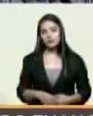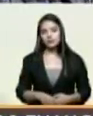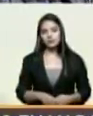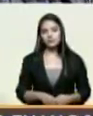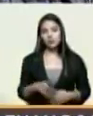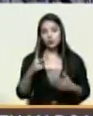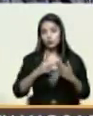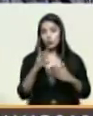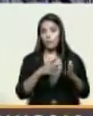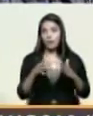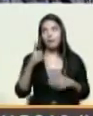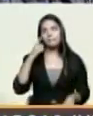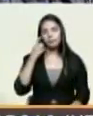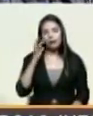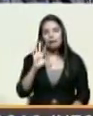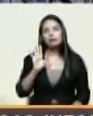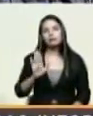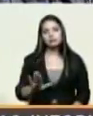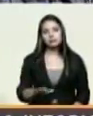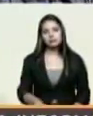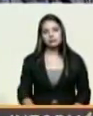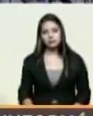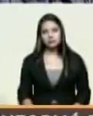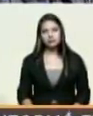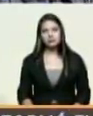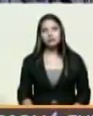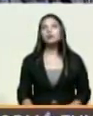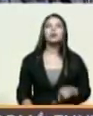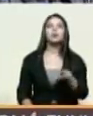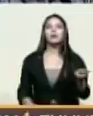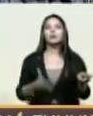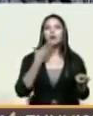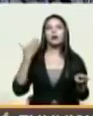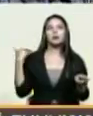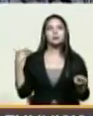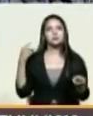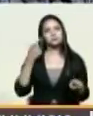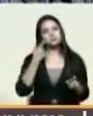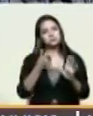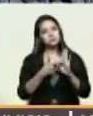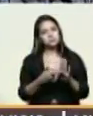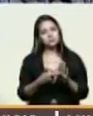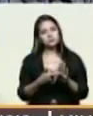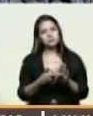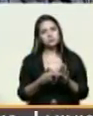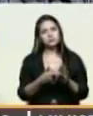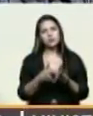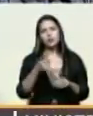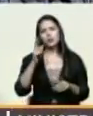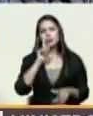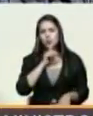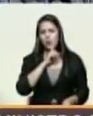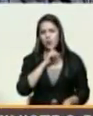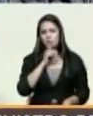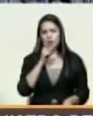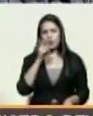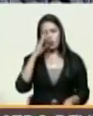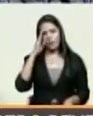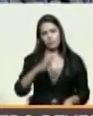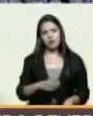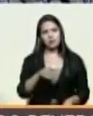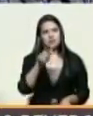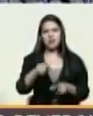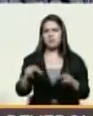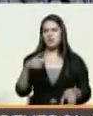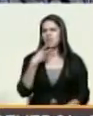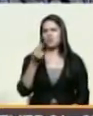su plan, pensaban que iba a ocurrir. Cuando ellos hace poco sacaron una serie que se llama El Comandante, la gente dijo,